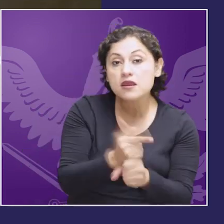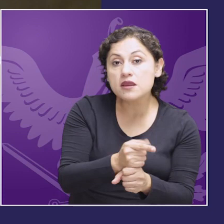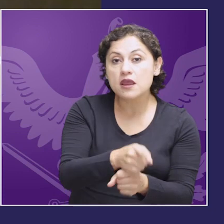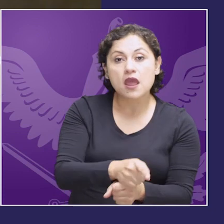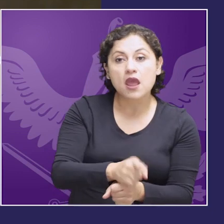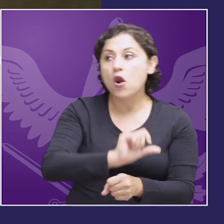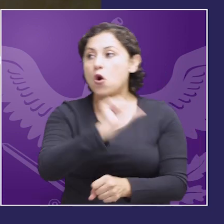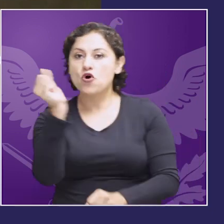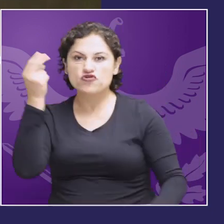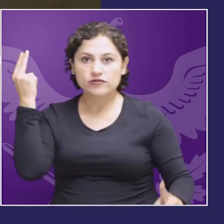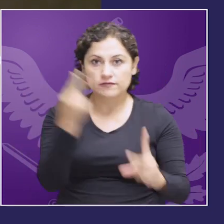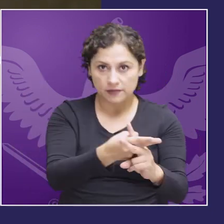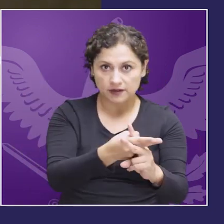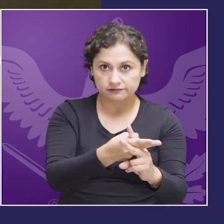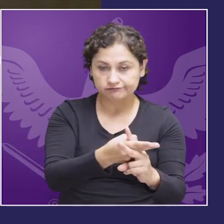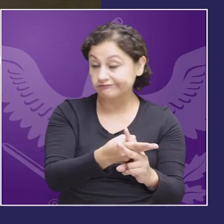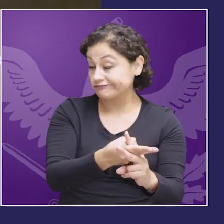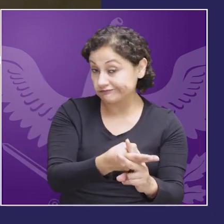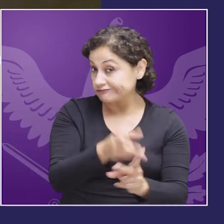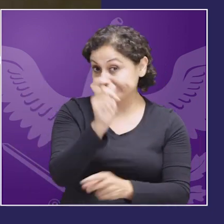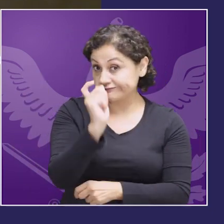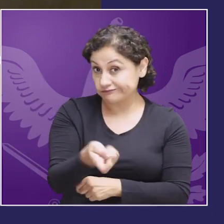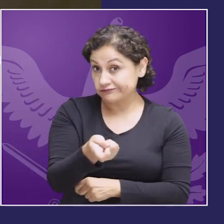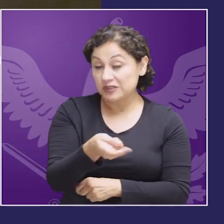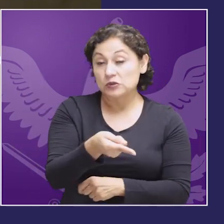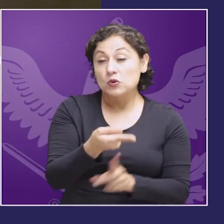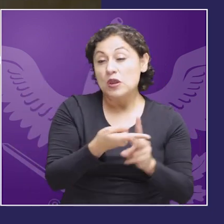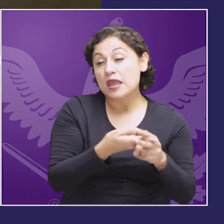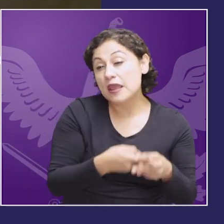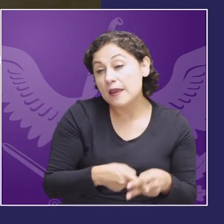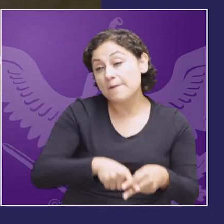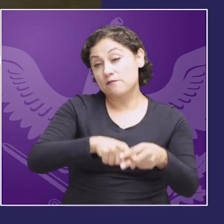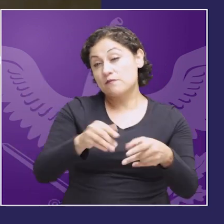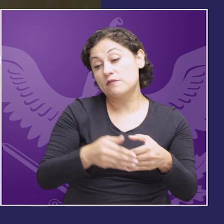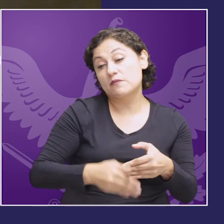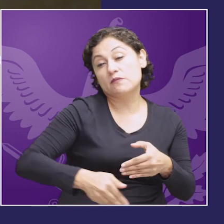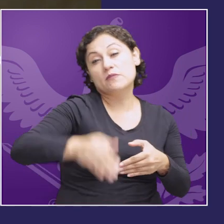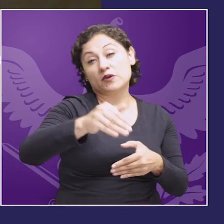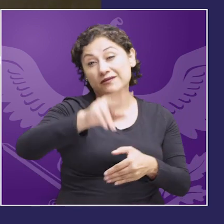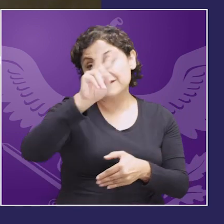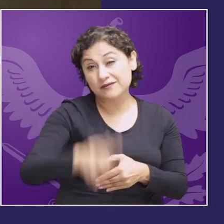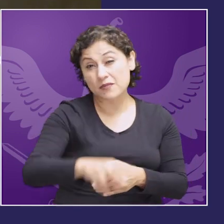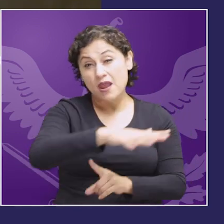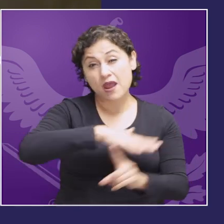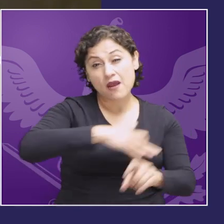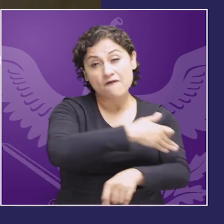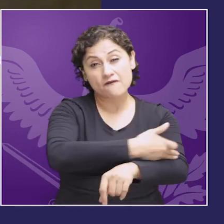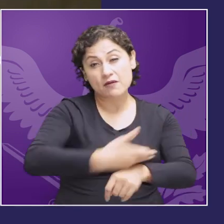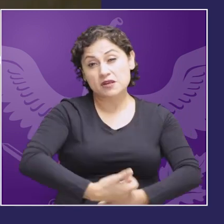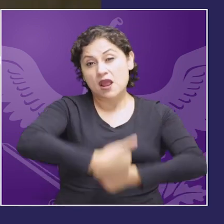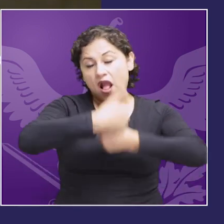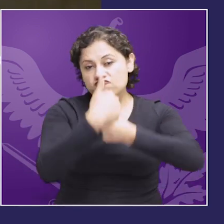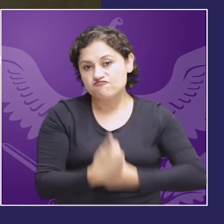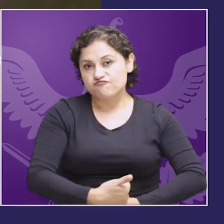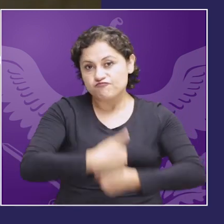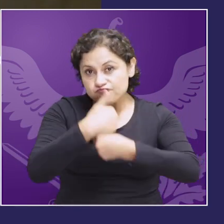Cuando muere una mujer de manera violenta por feminicidio, esto en realidad